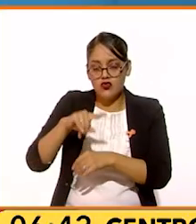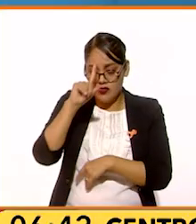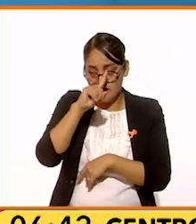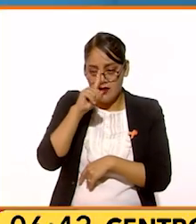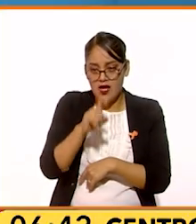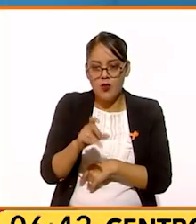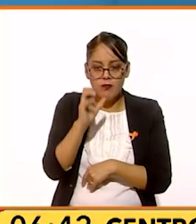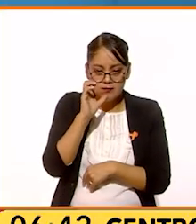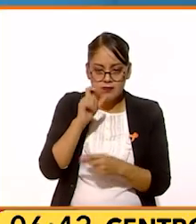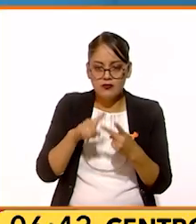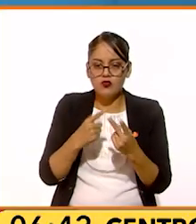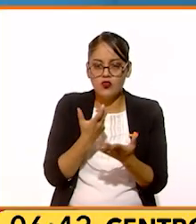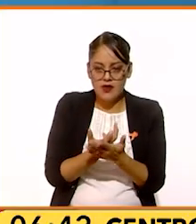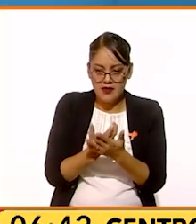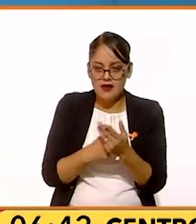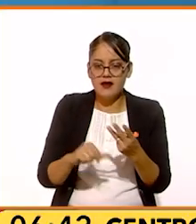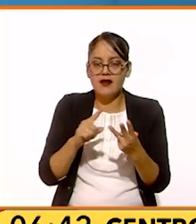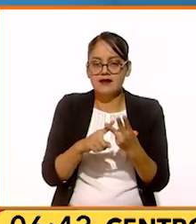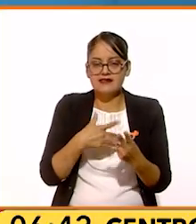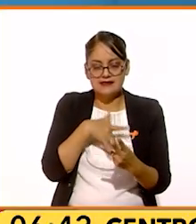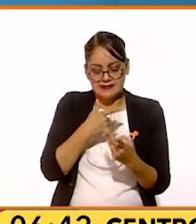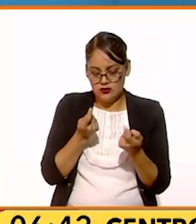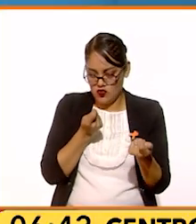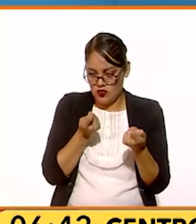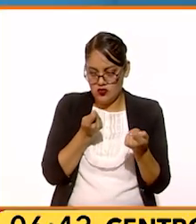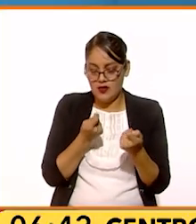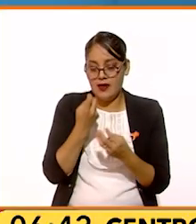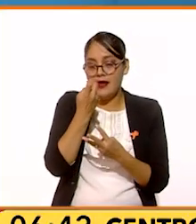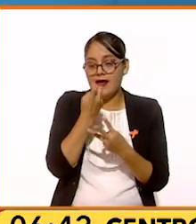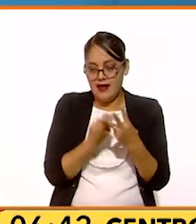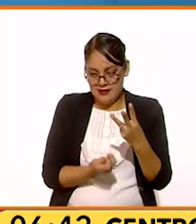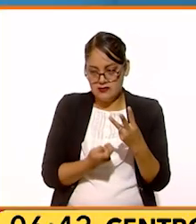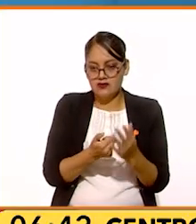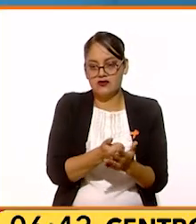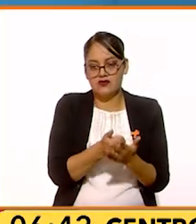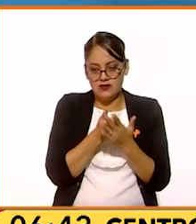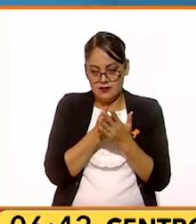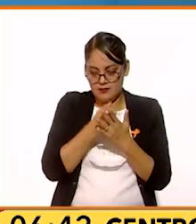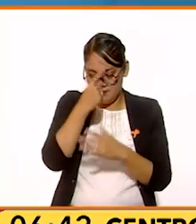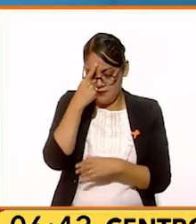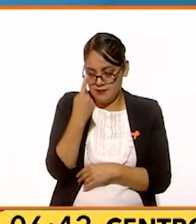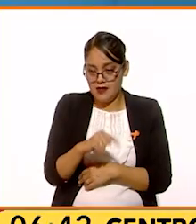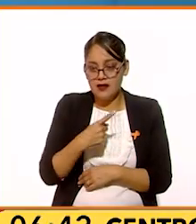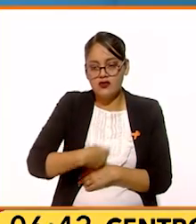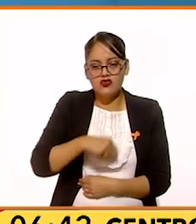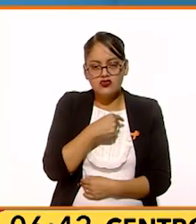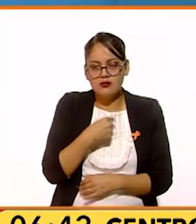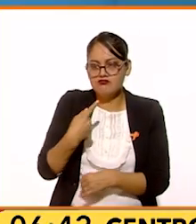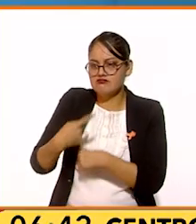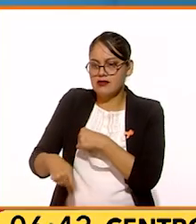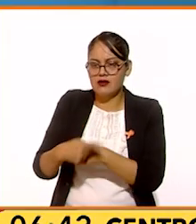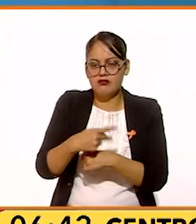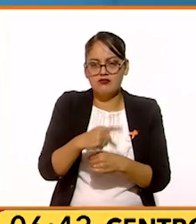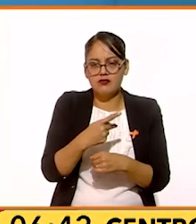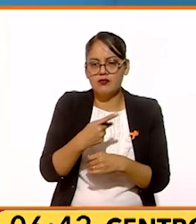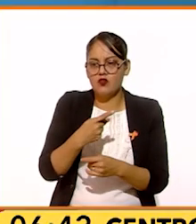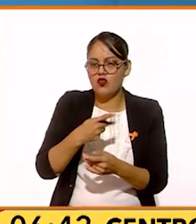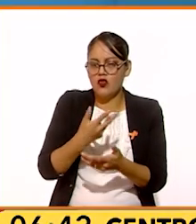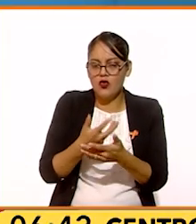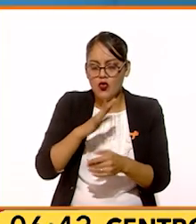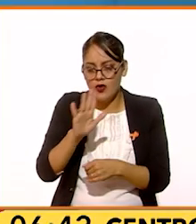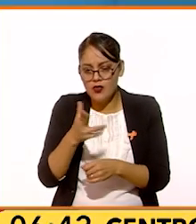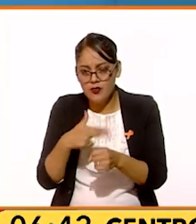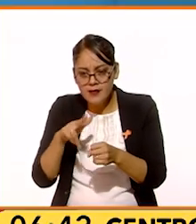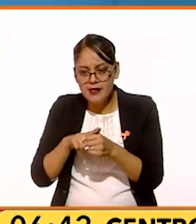hidratación, de reposo, de manejo de síntomas y con ello podemos nosotros reducir al máximo el riesgo de hospitalización y muerte. Muy